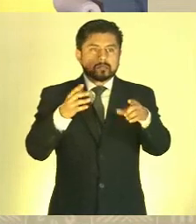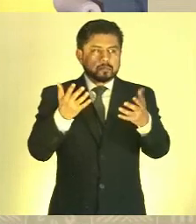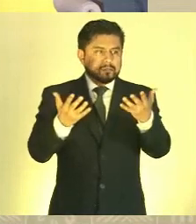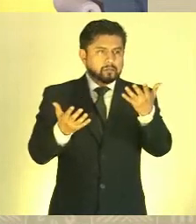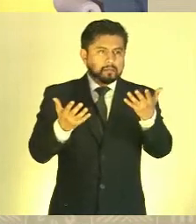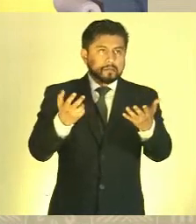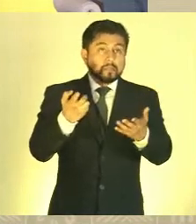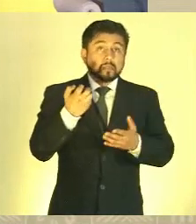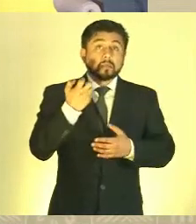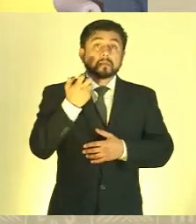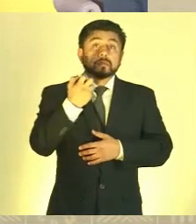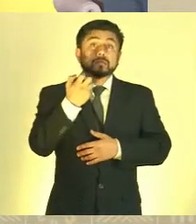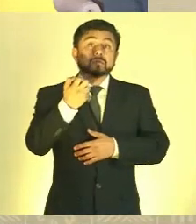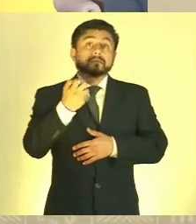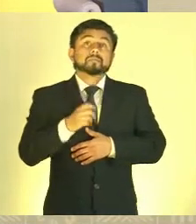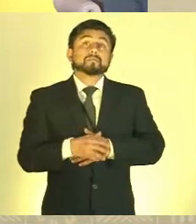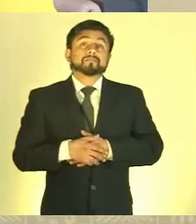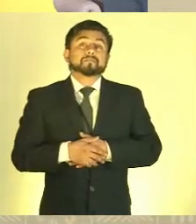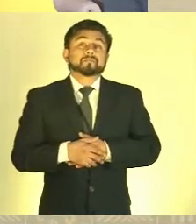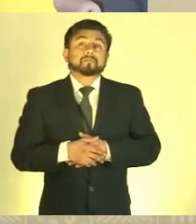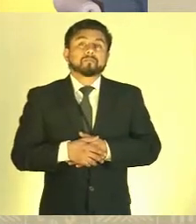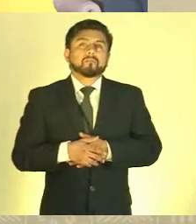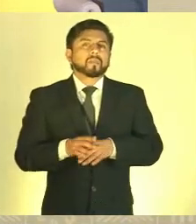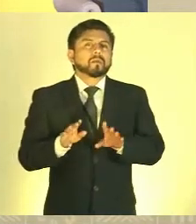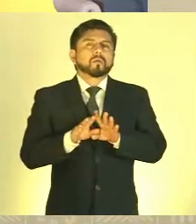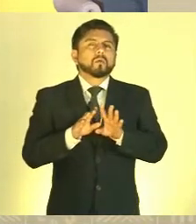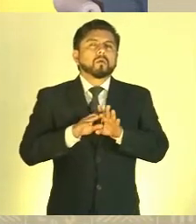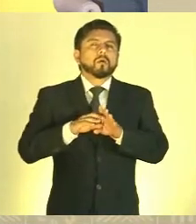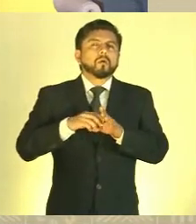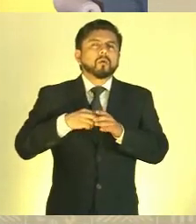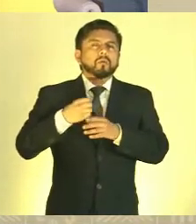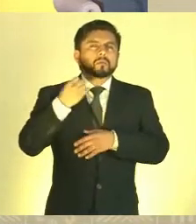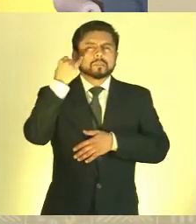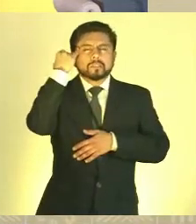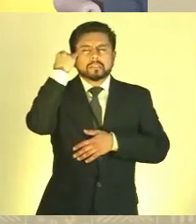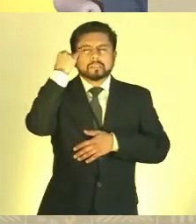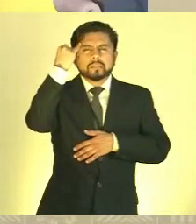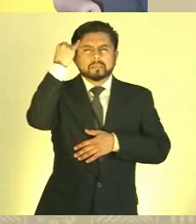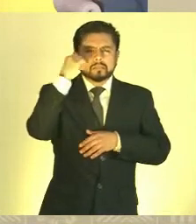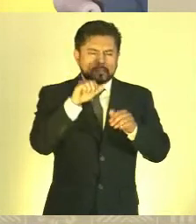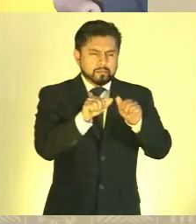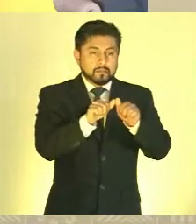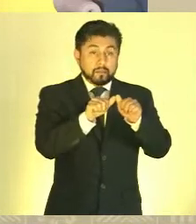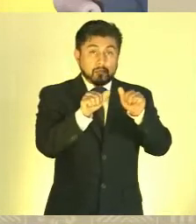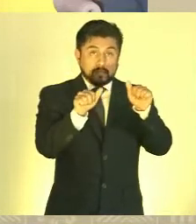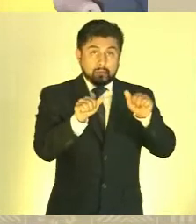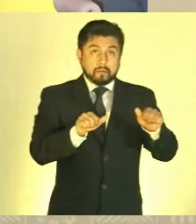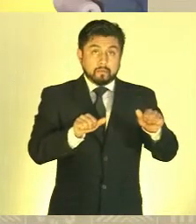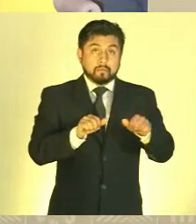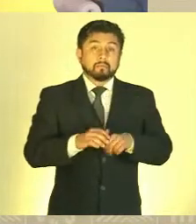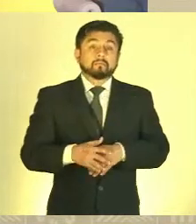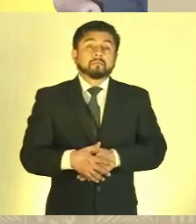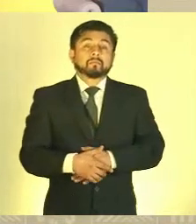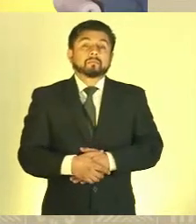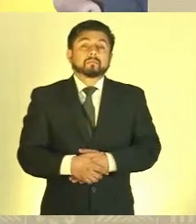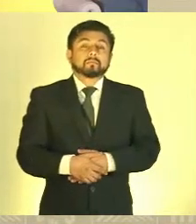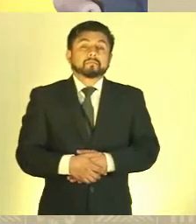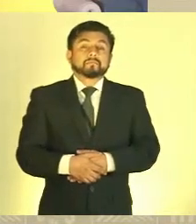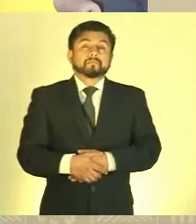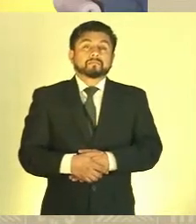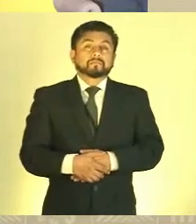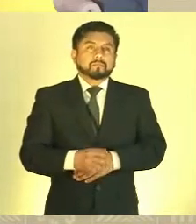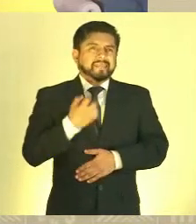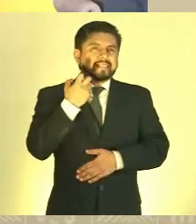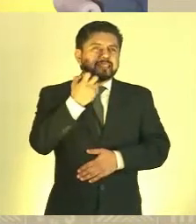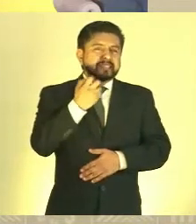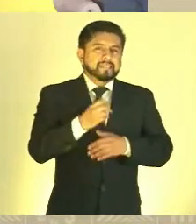una intuición de parte del arte, por parte del arte, de este